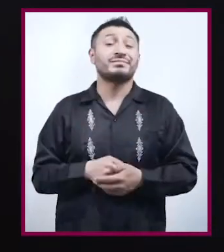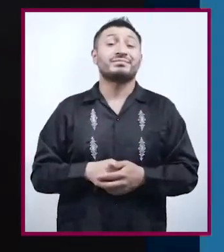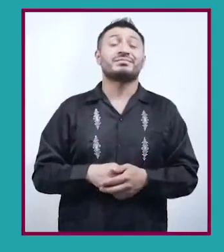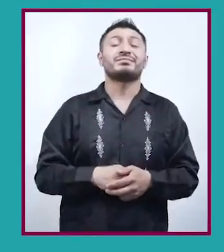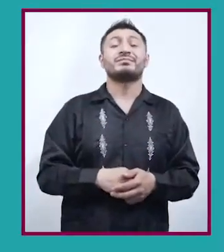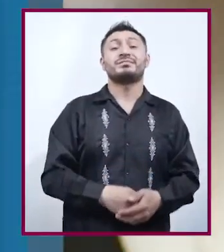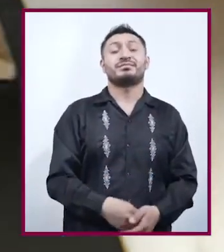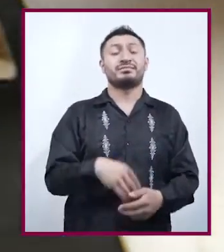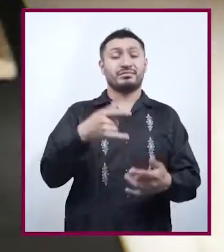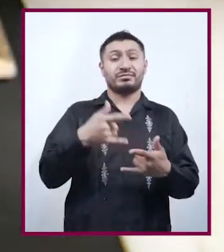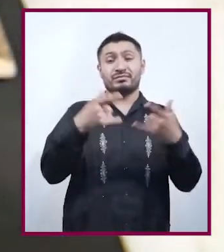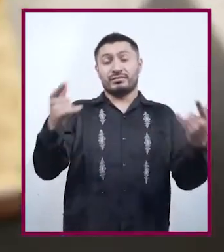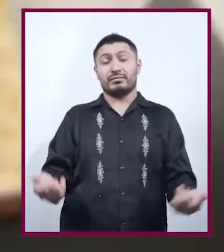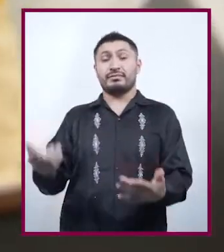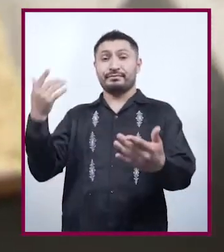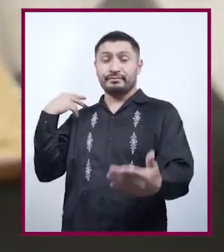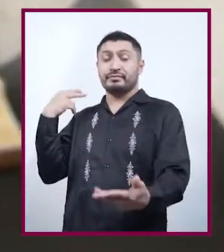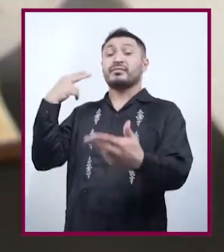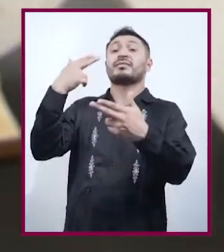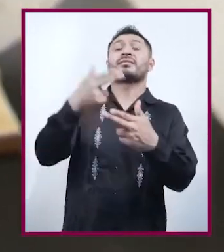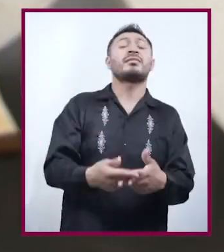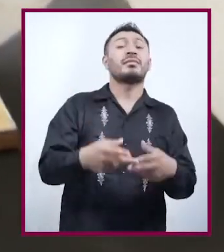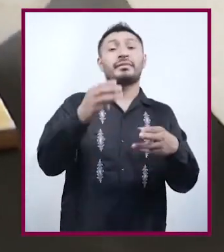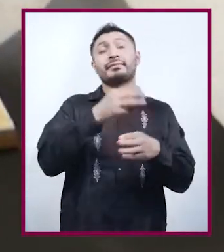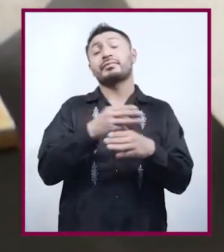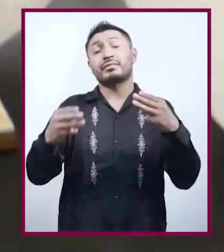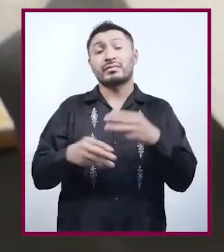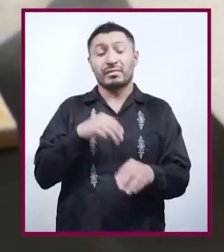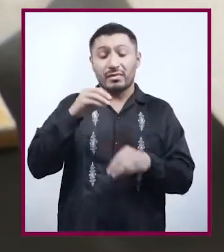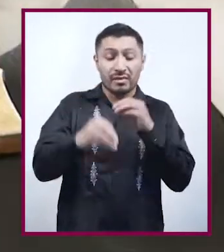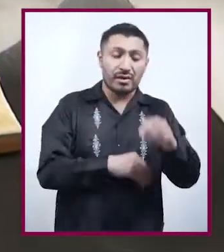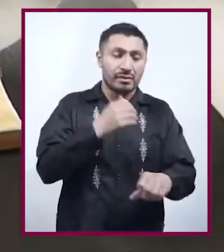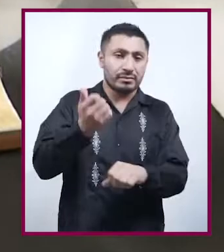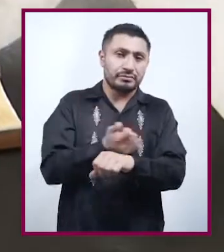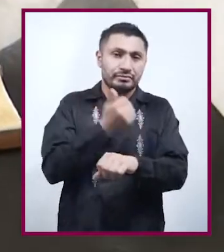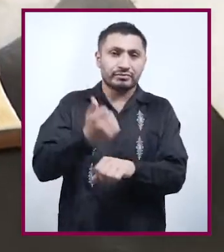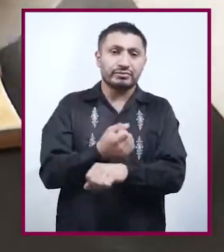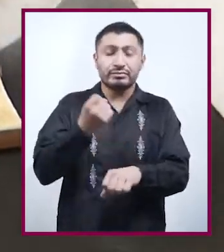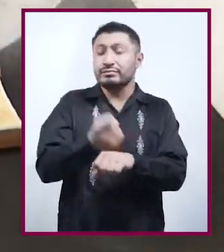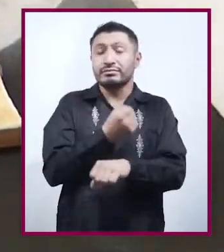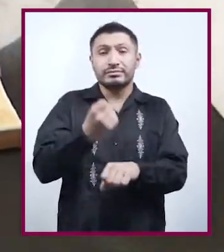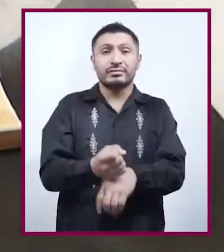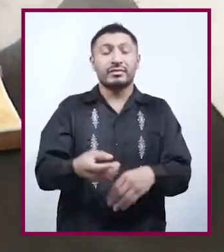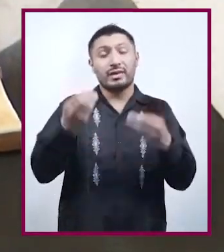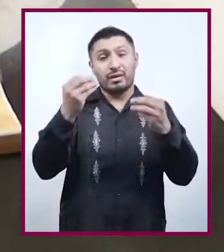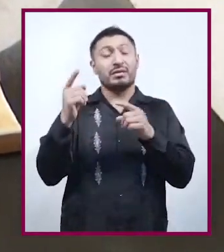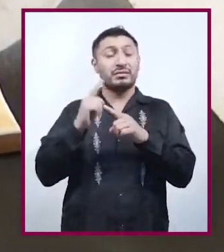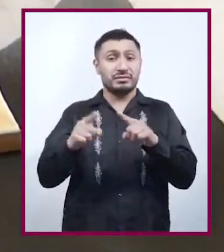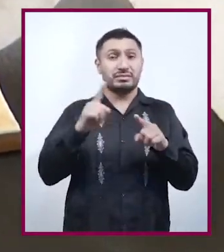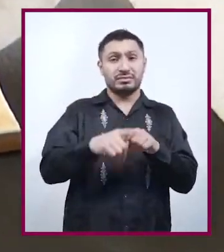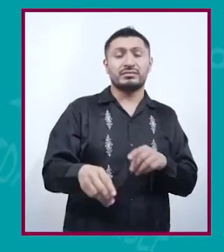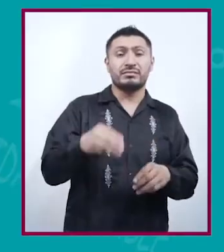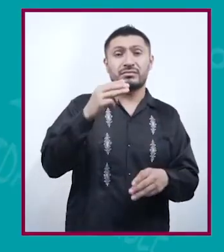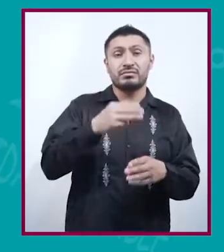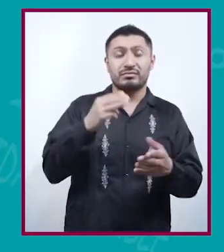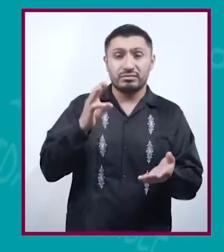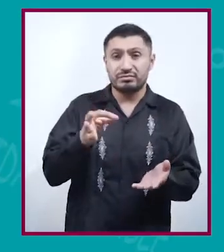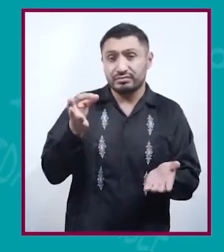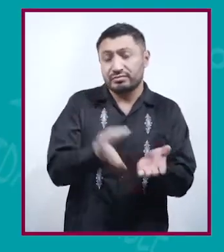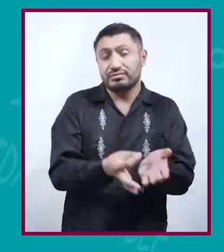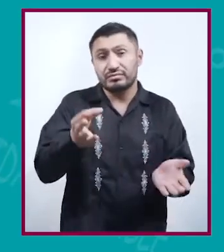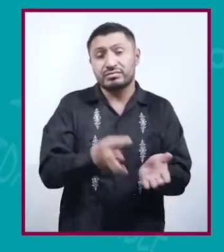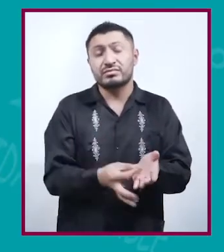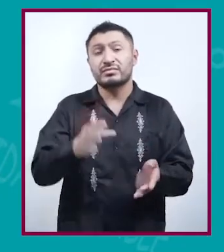chismes. En el transcurso de la historia, los materiales para fabricar calzado han sido sumamente variados.